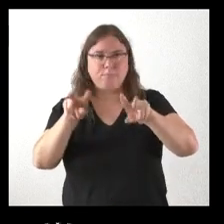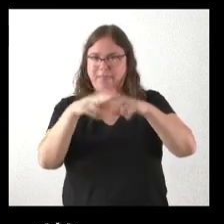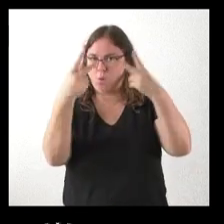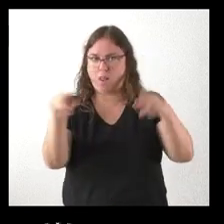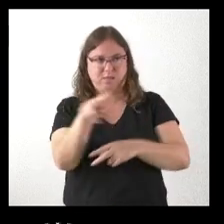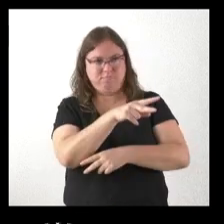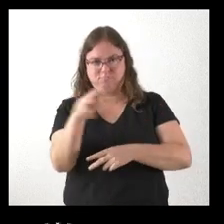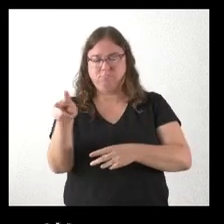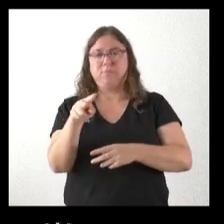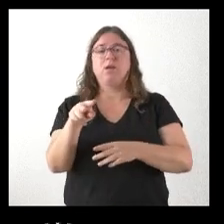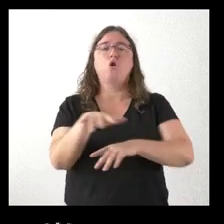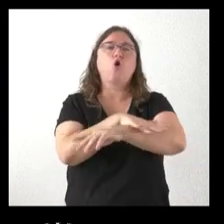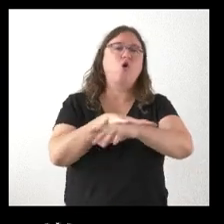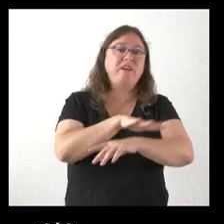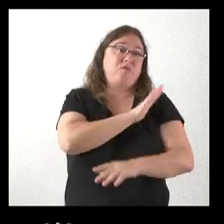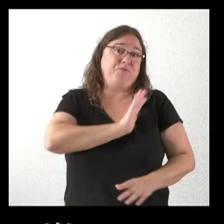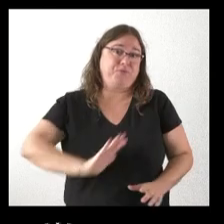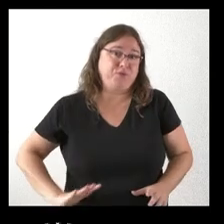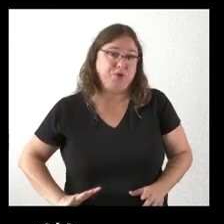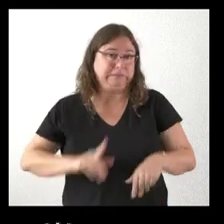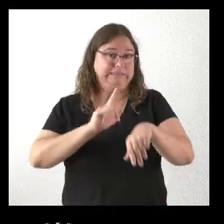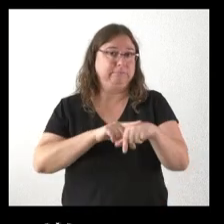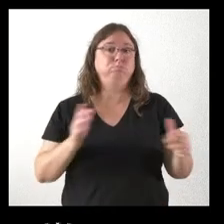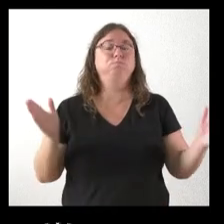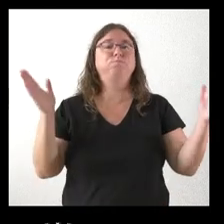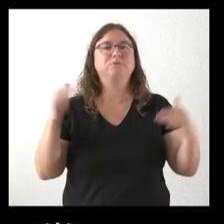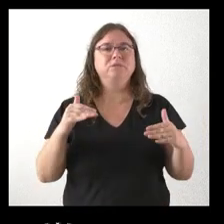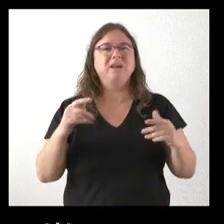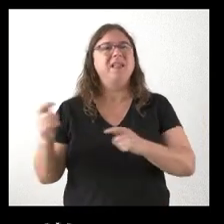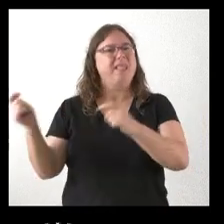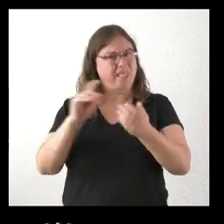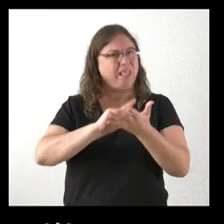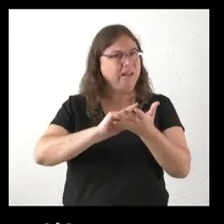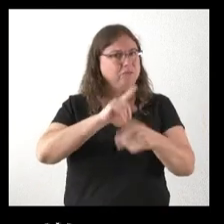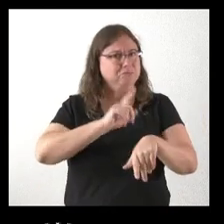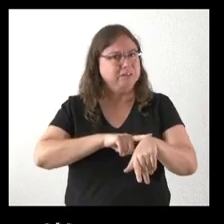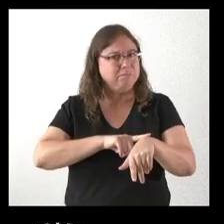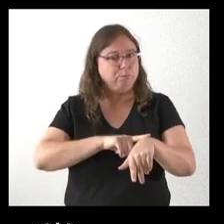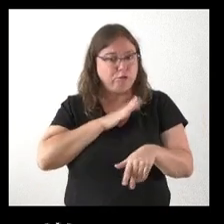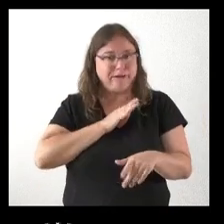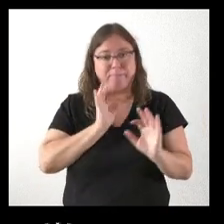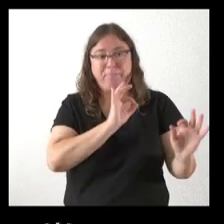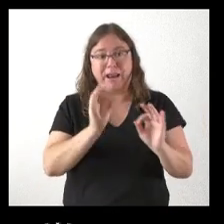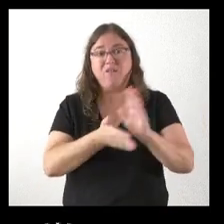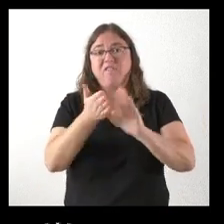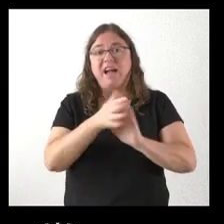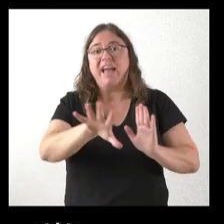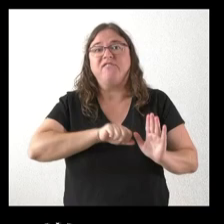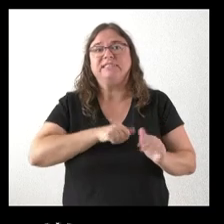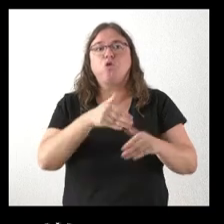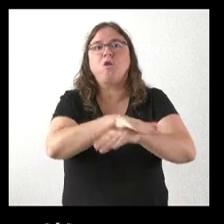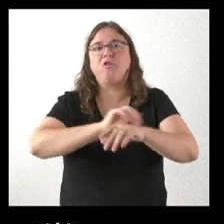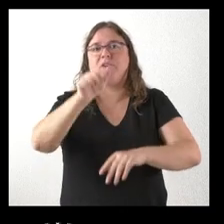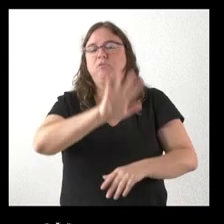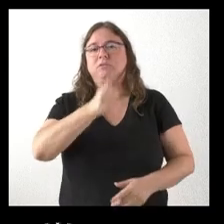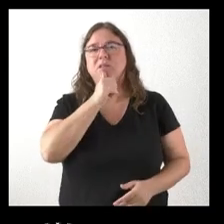en funciones en principio porque no no daría tiempo les trasladen estos datos o ve como a no sé si nos puede dar hasta